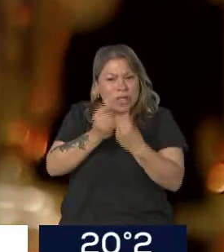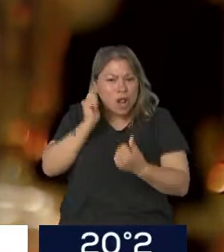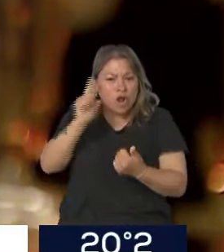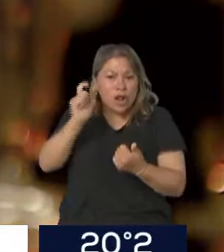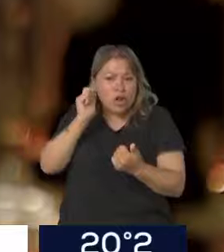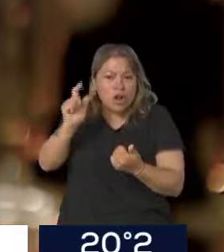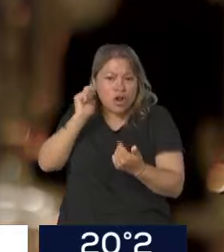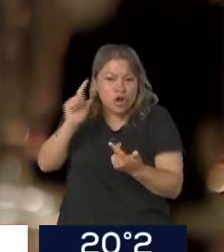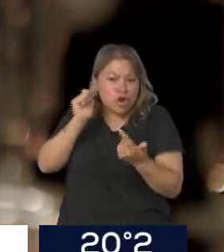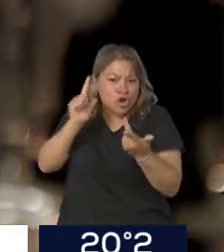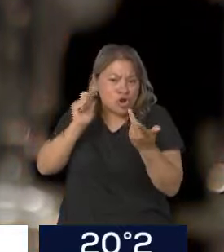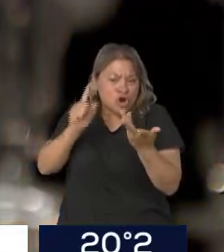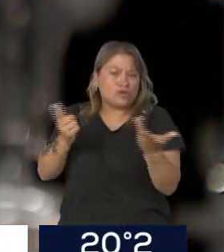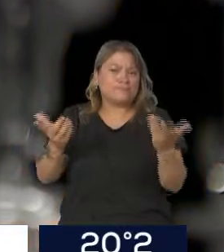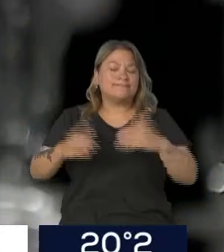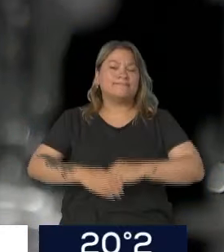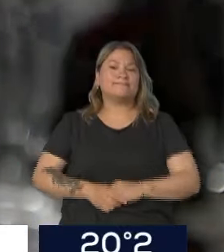he logrado.